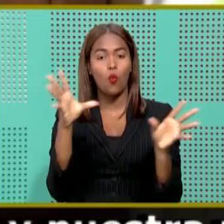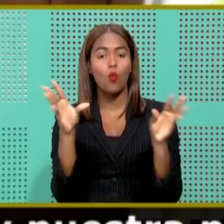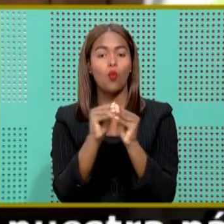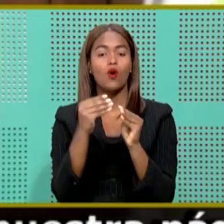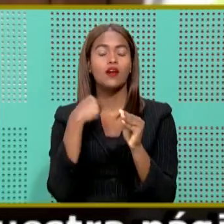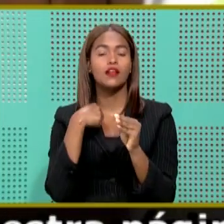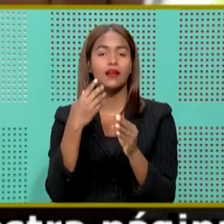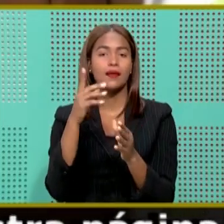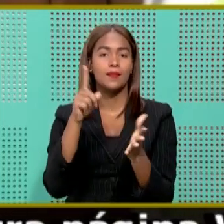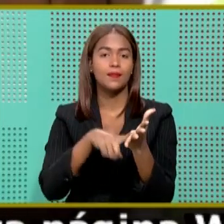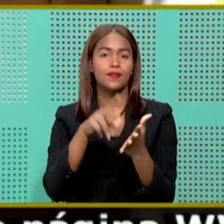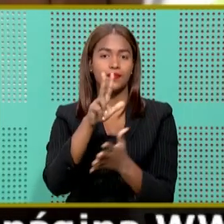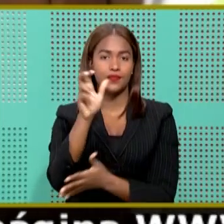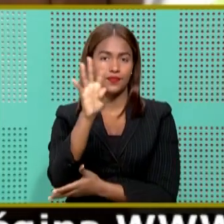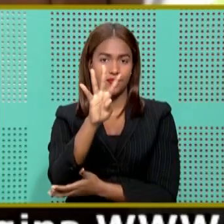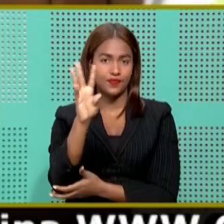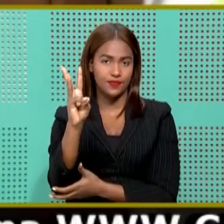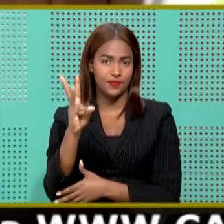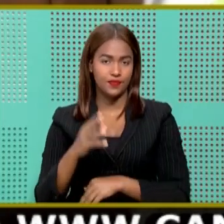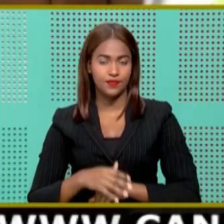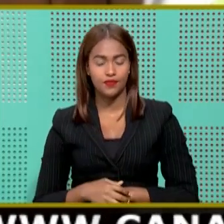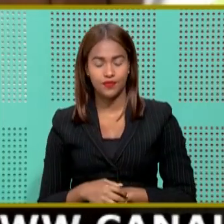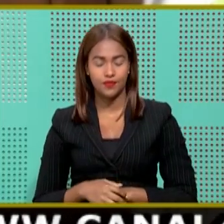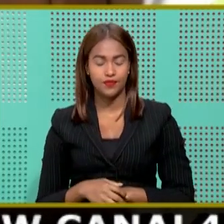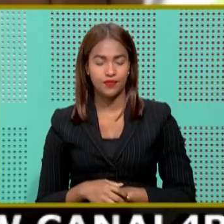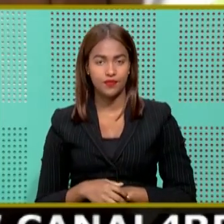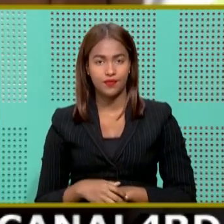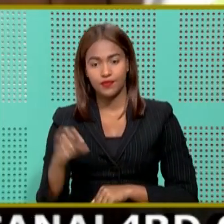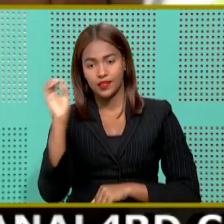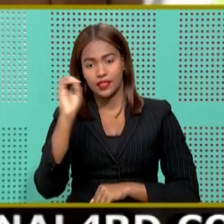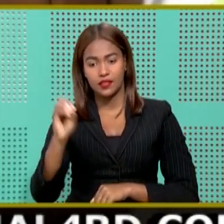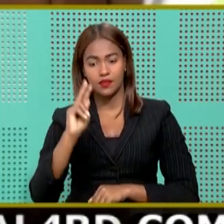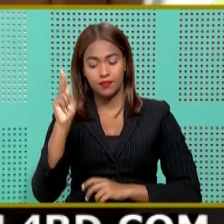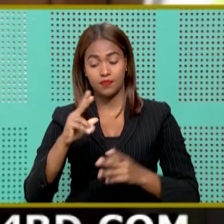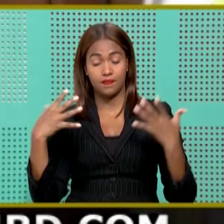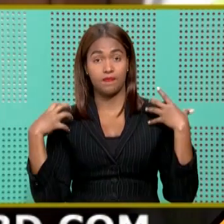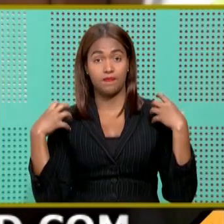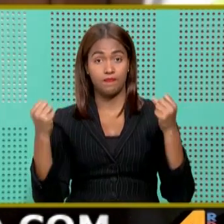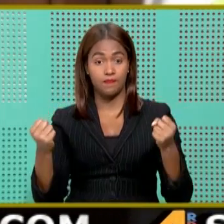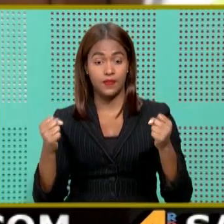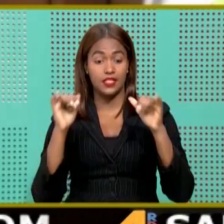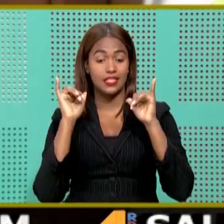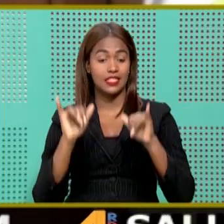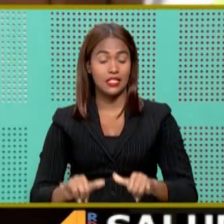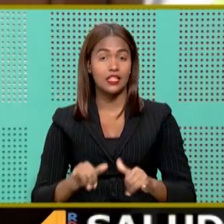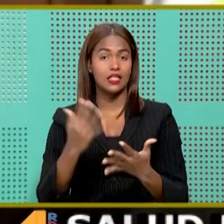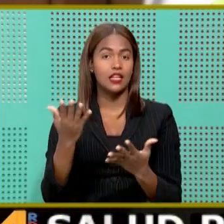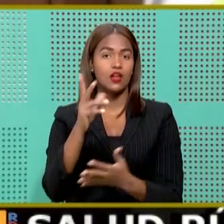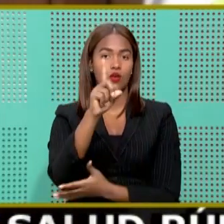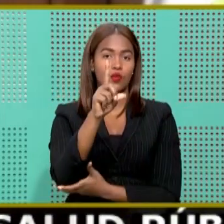de 1.346. La tasa de letalidad se mantiene en